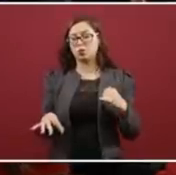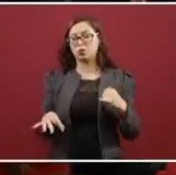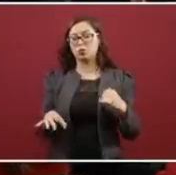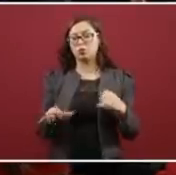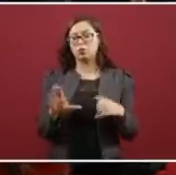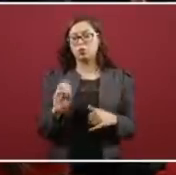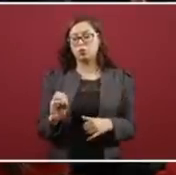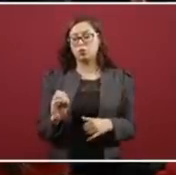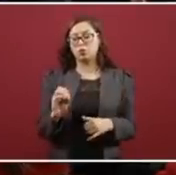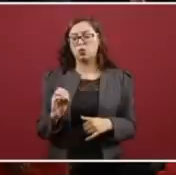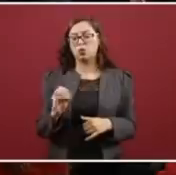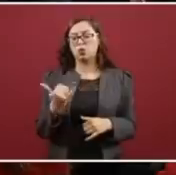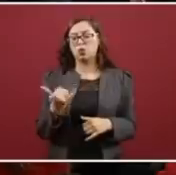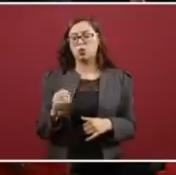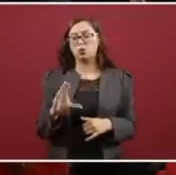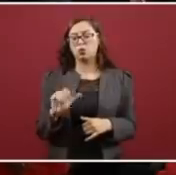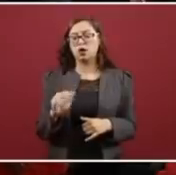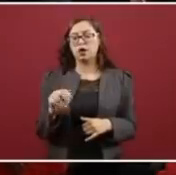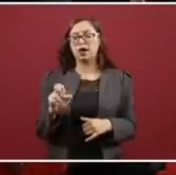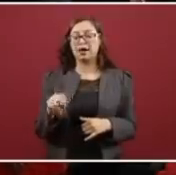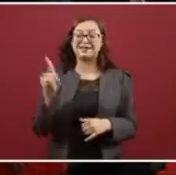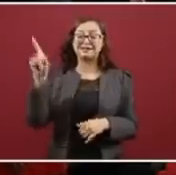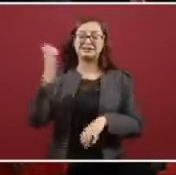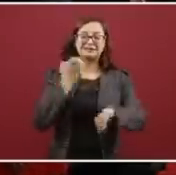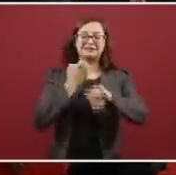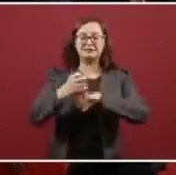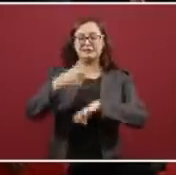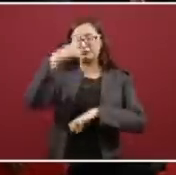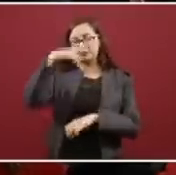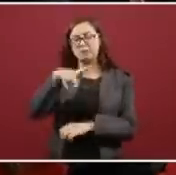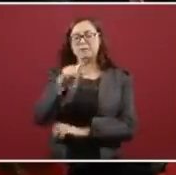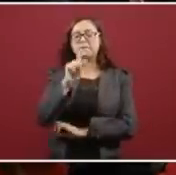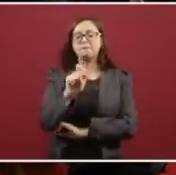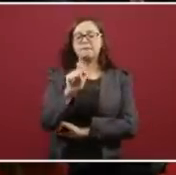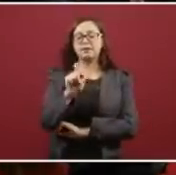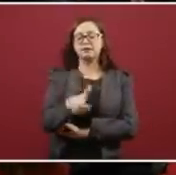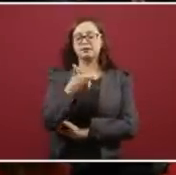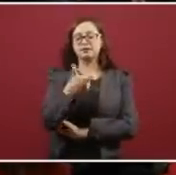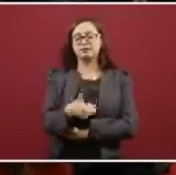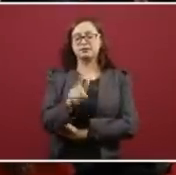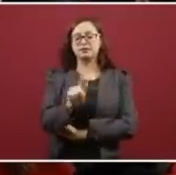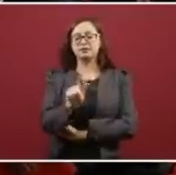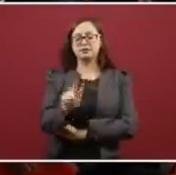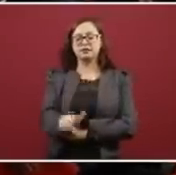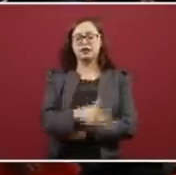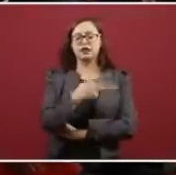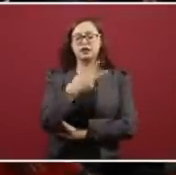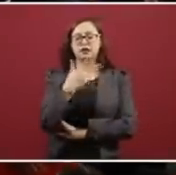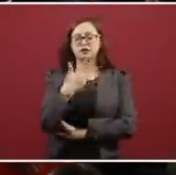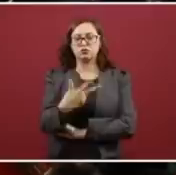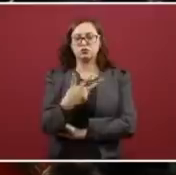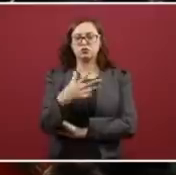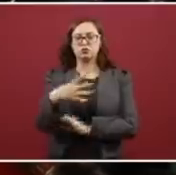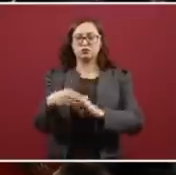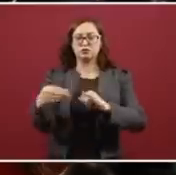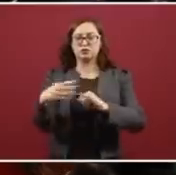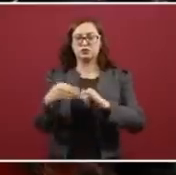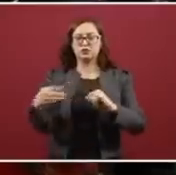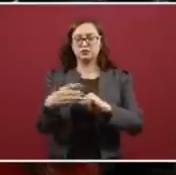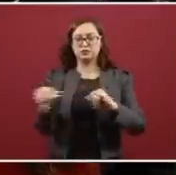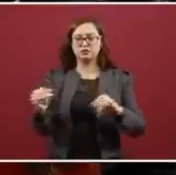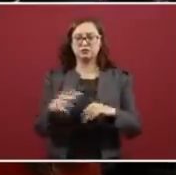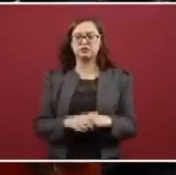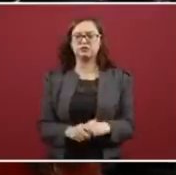ocoyoacac estado de méxico con 20 pesos 58 centavos preso al público tiene un